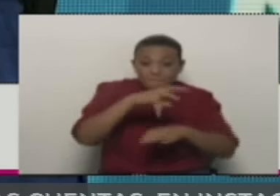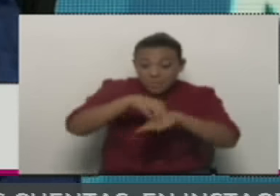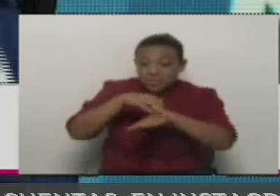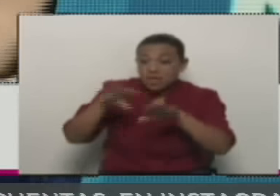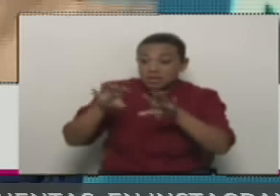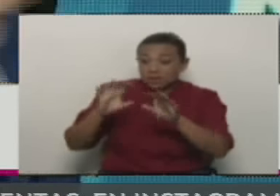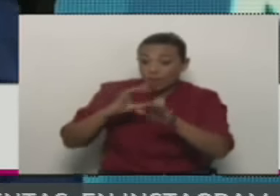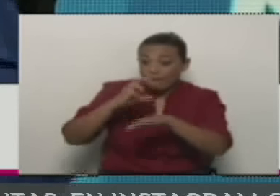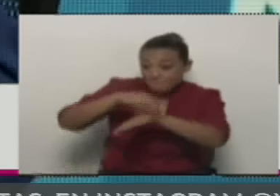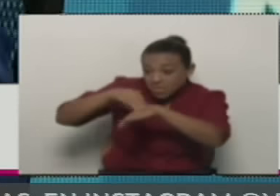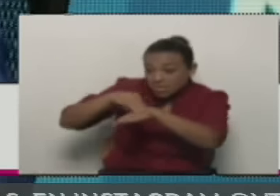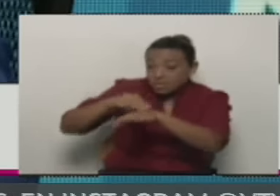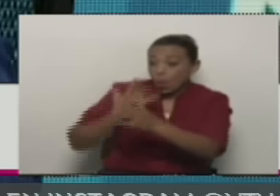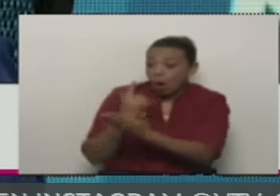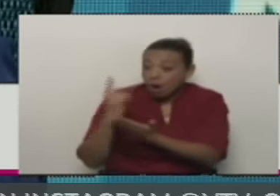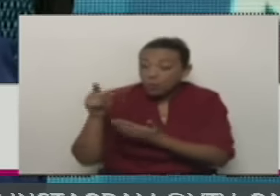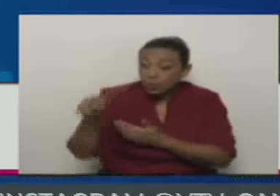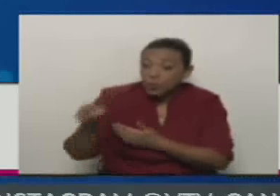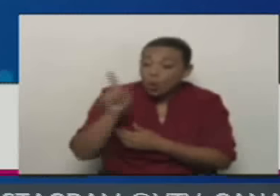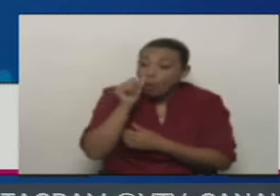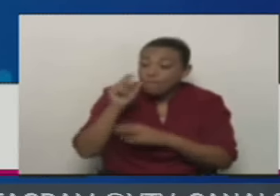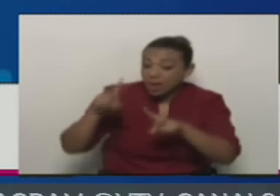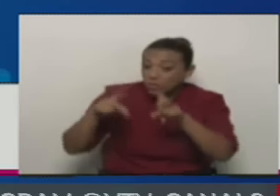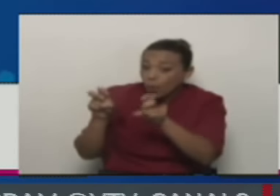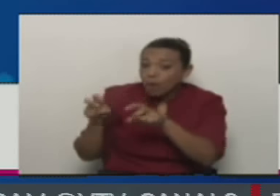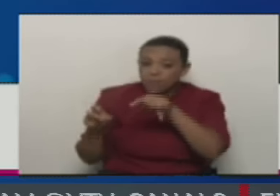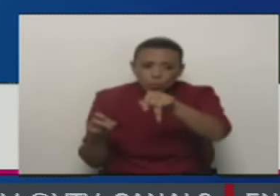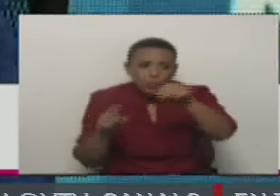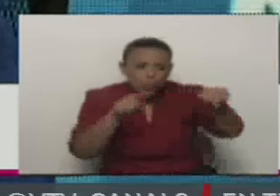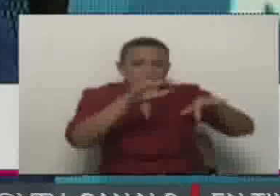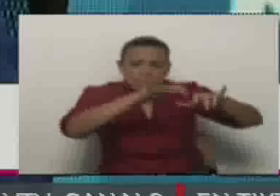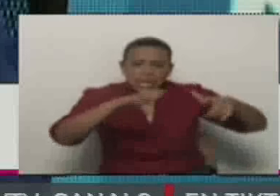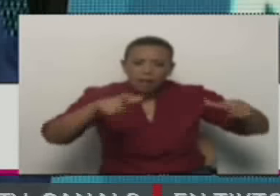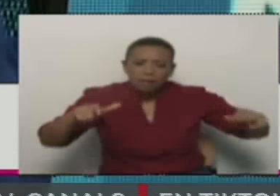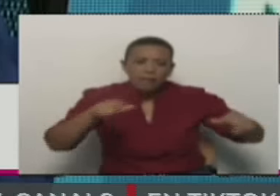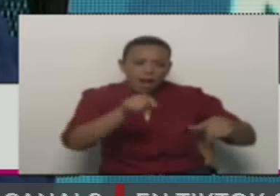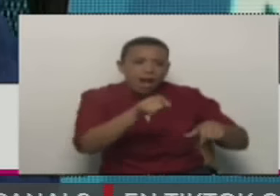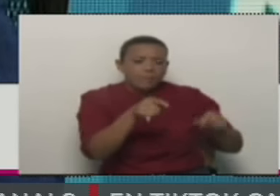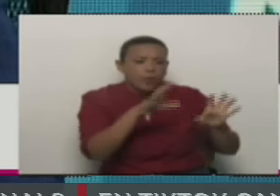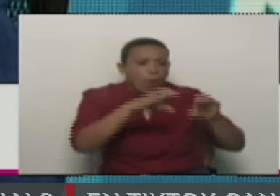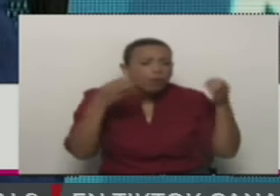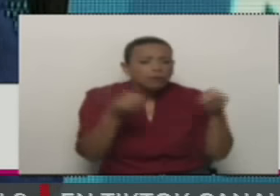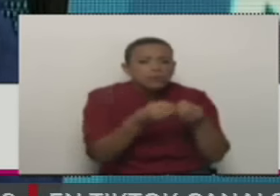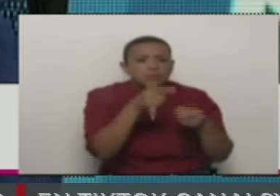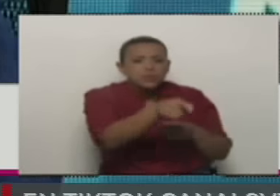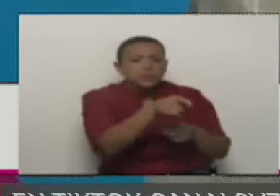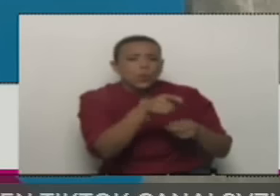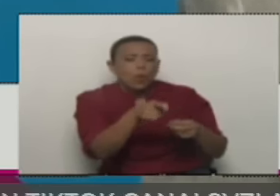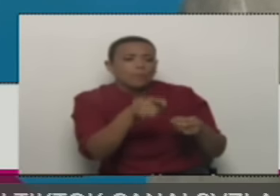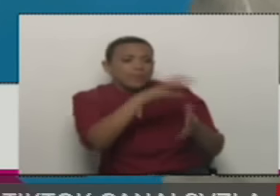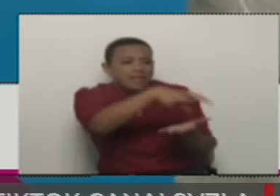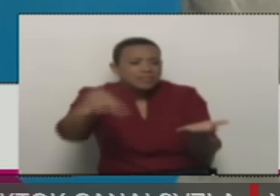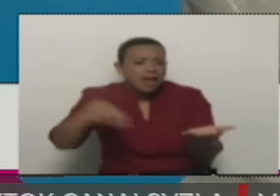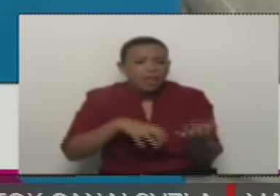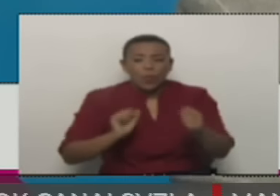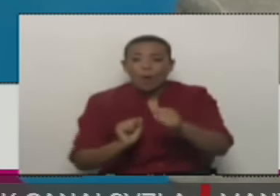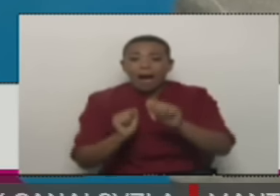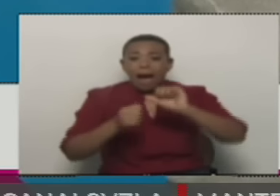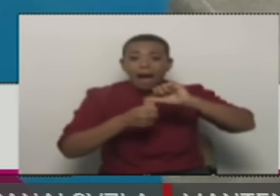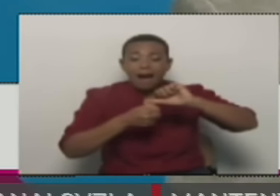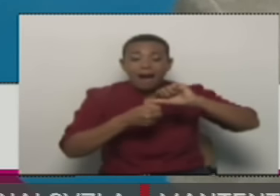Ángel Prado, compañero Jorge Arriaza, secretario general de la Organización de Estados del ALBA,